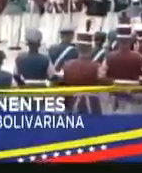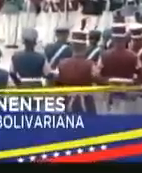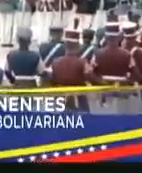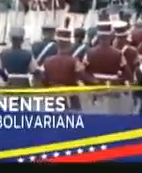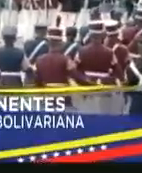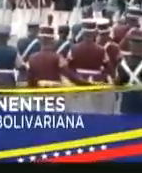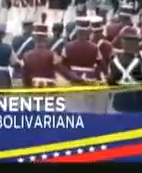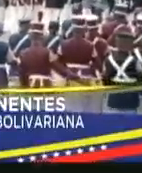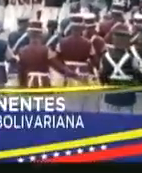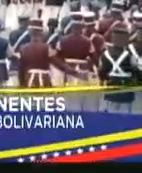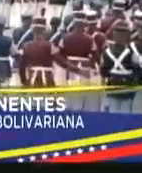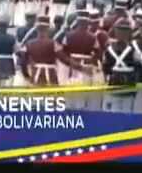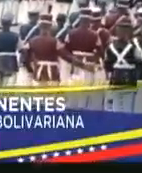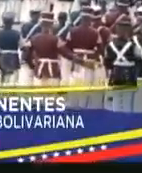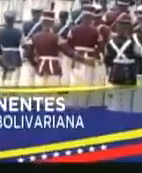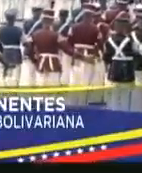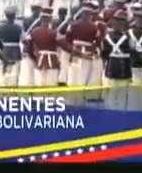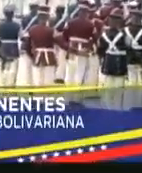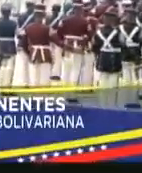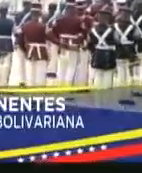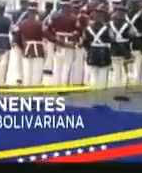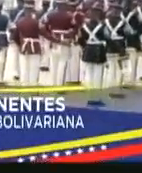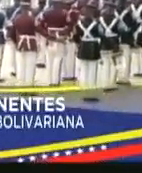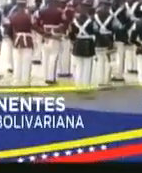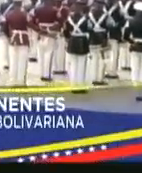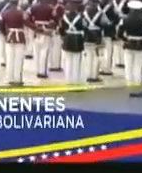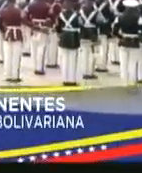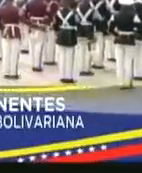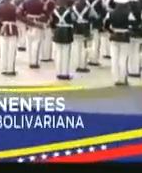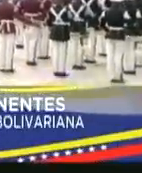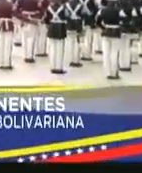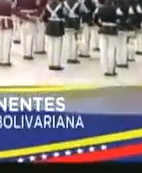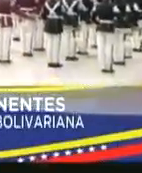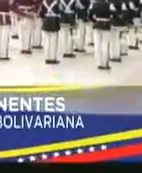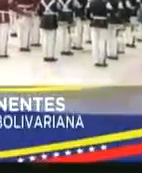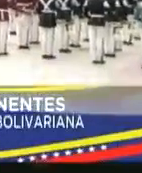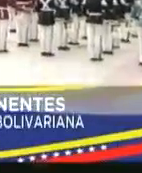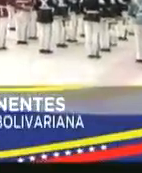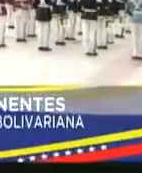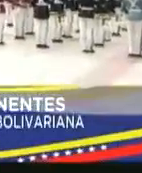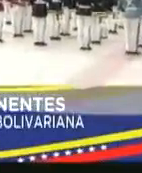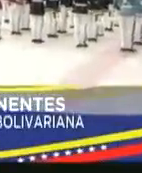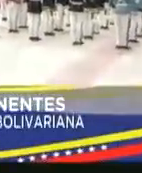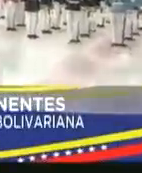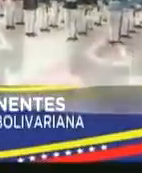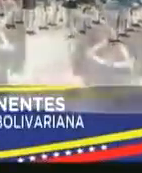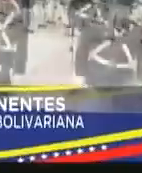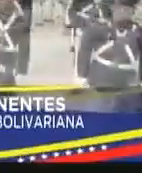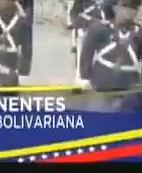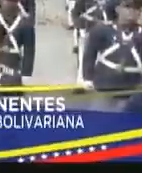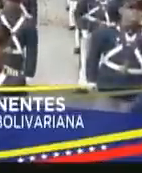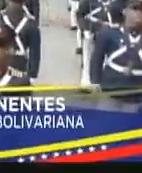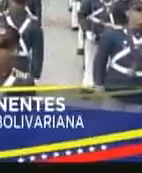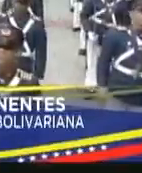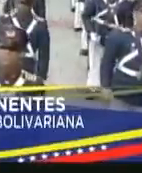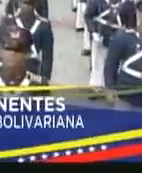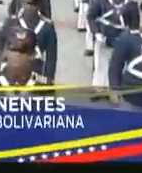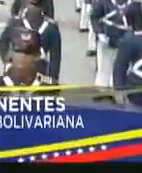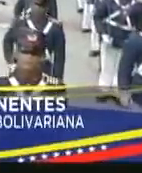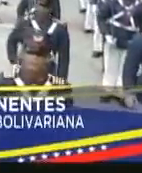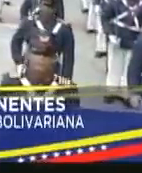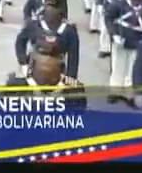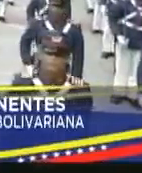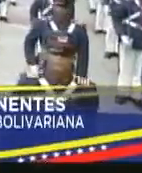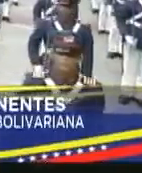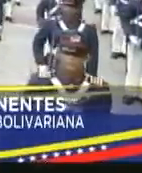nuevo comandante general del Ejército Bolivariano, el mayor general Burga Batista. El almirante Neil Villamizar Sánchez, como nuevo comandante de la